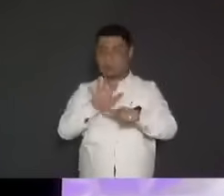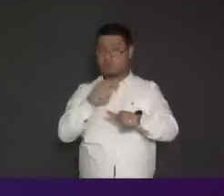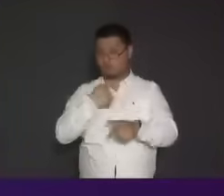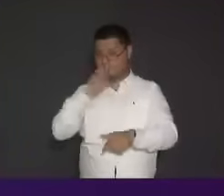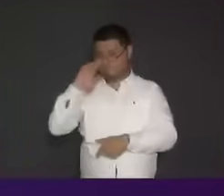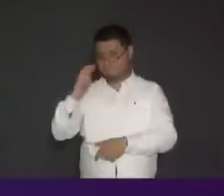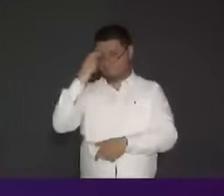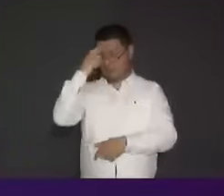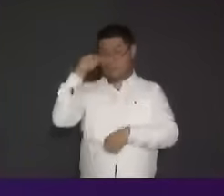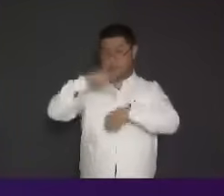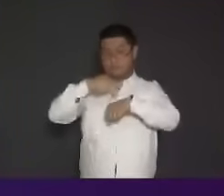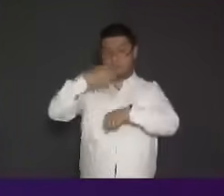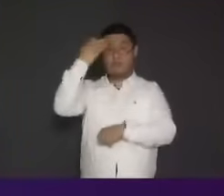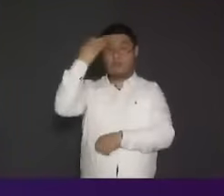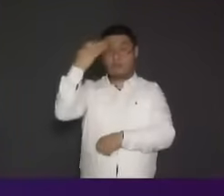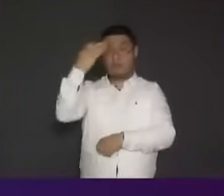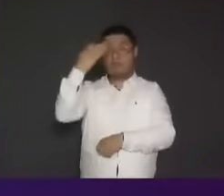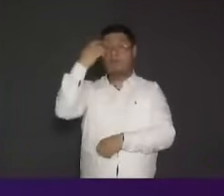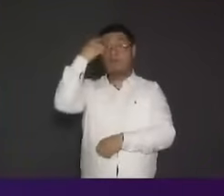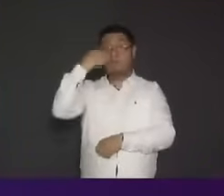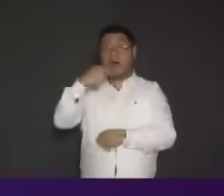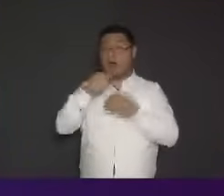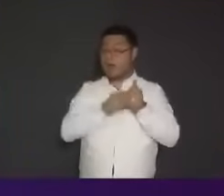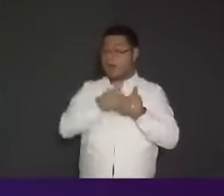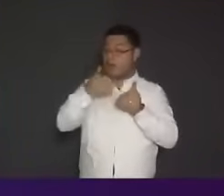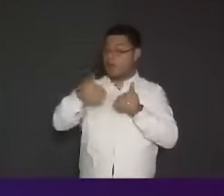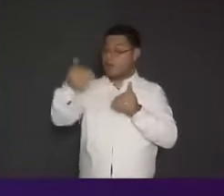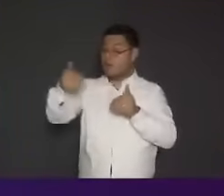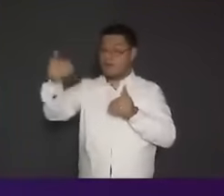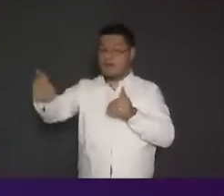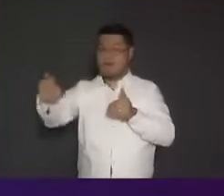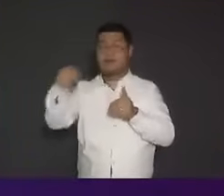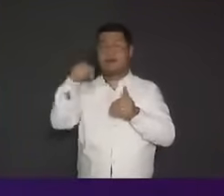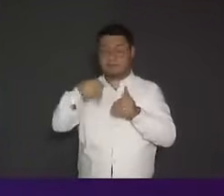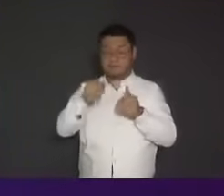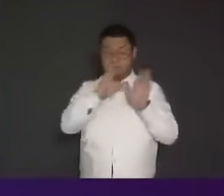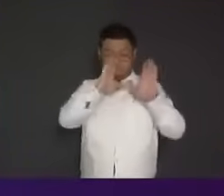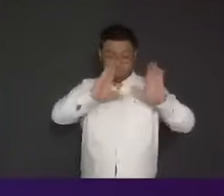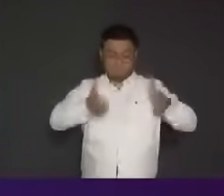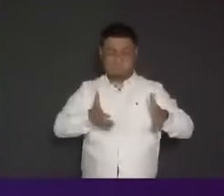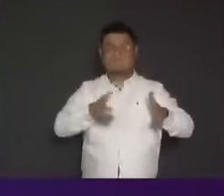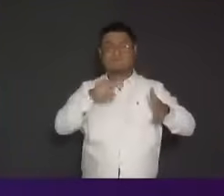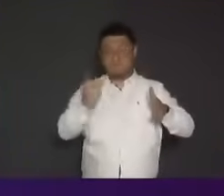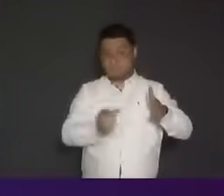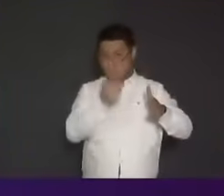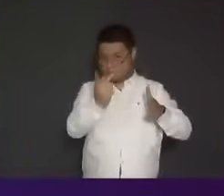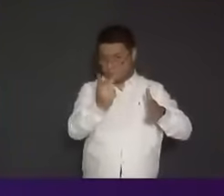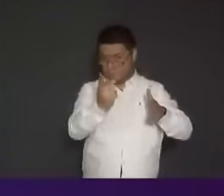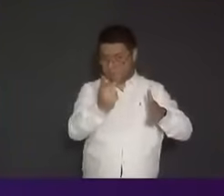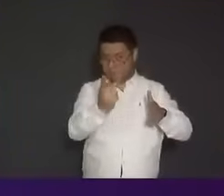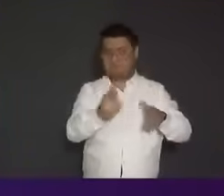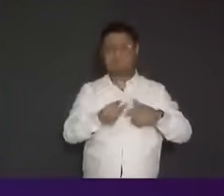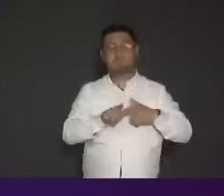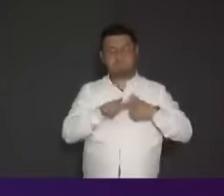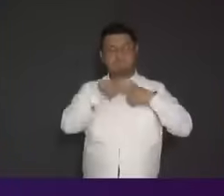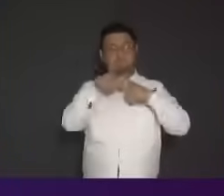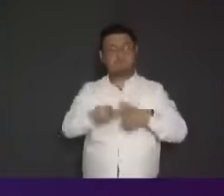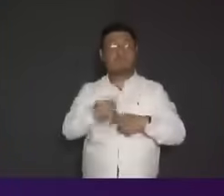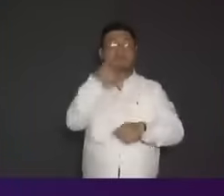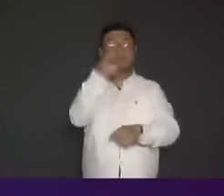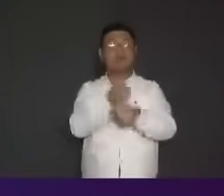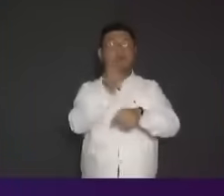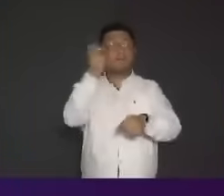en este momento va a servir para las tres preguntas de este primer segmento. Continuaremos con la segunda pregunta